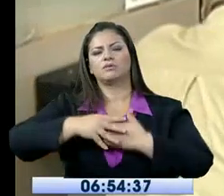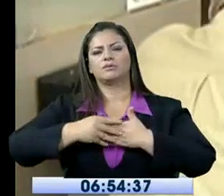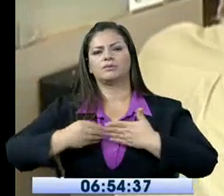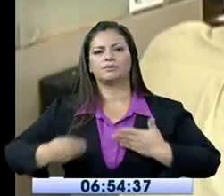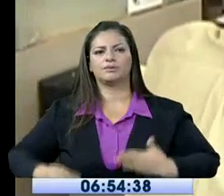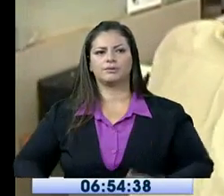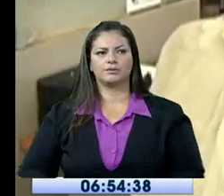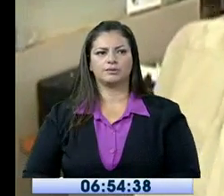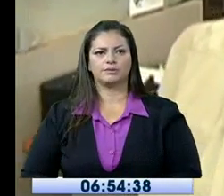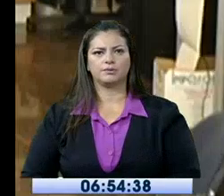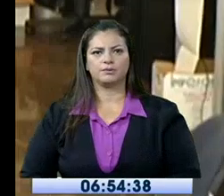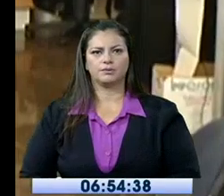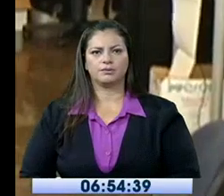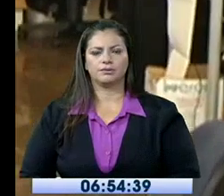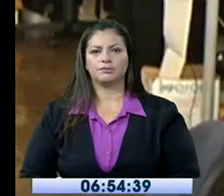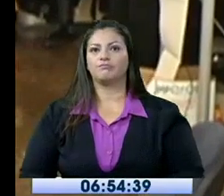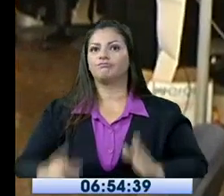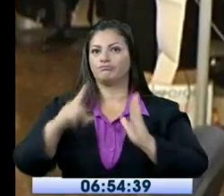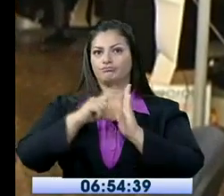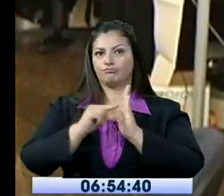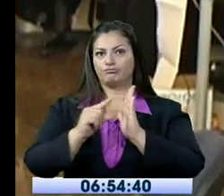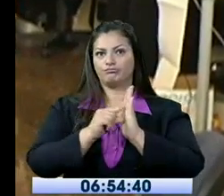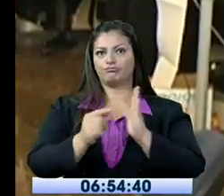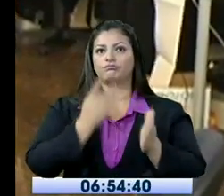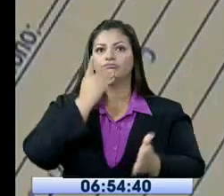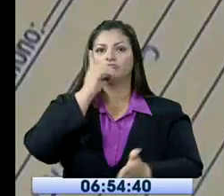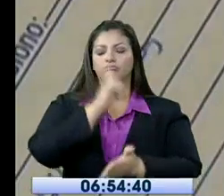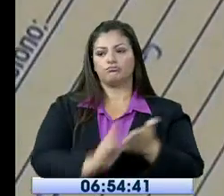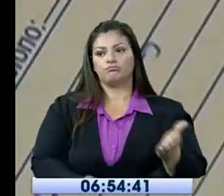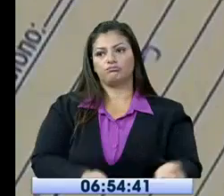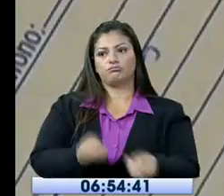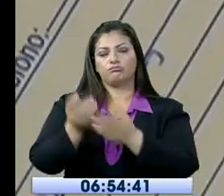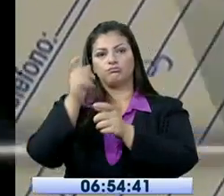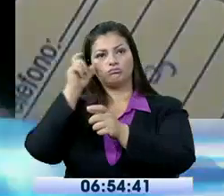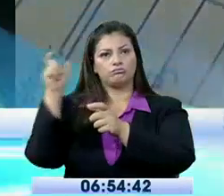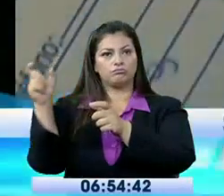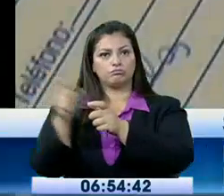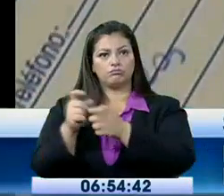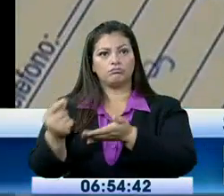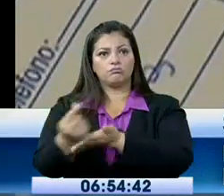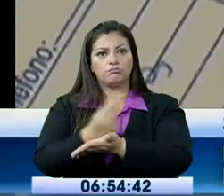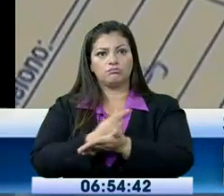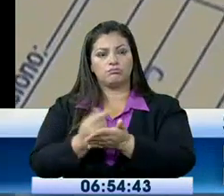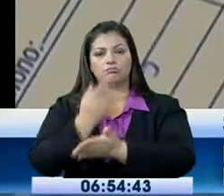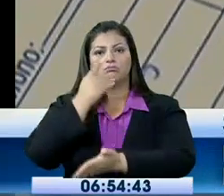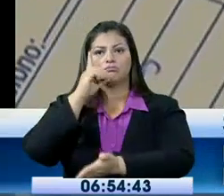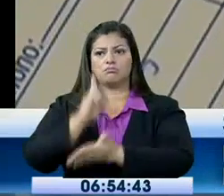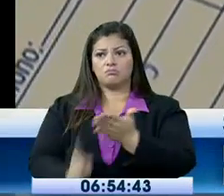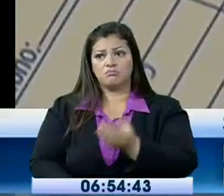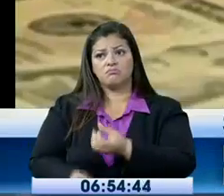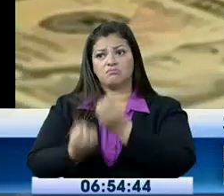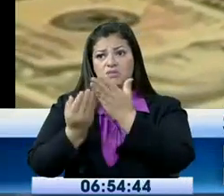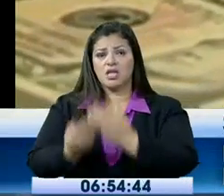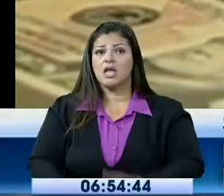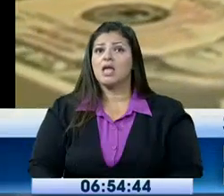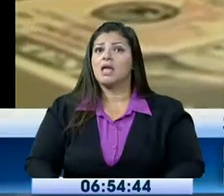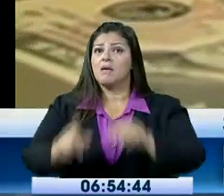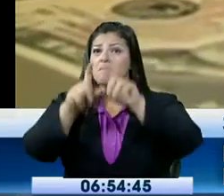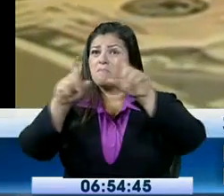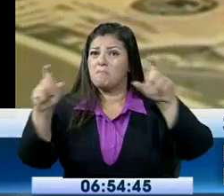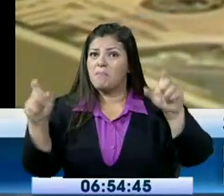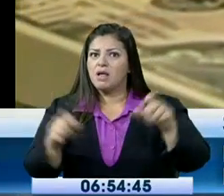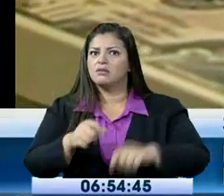El SRI presentó denuncias a la Fiscalía del Guayas sobre empresas que presuntamente habrían incurrido en delito